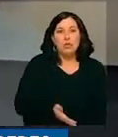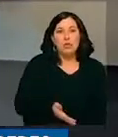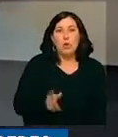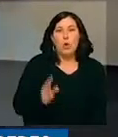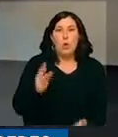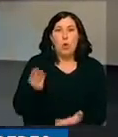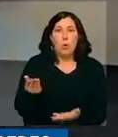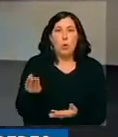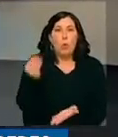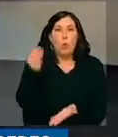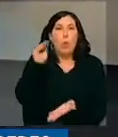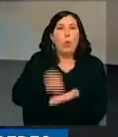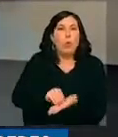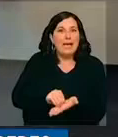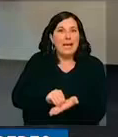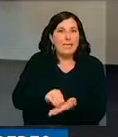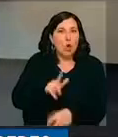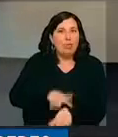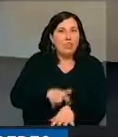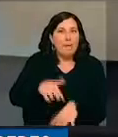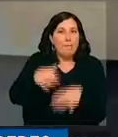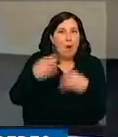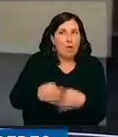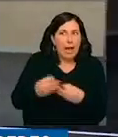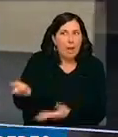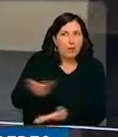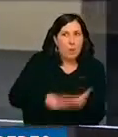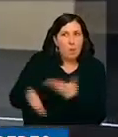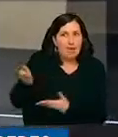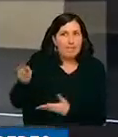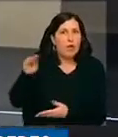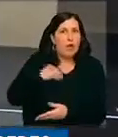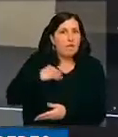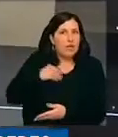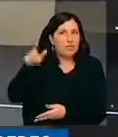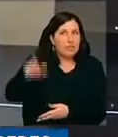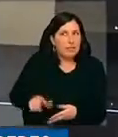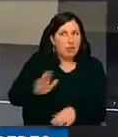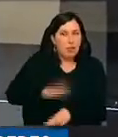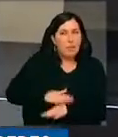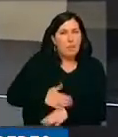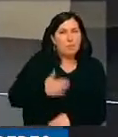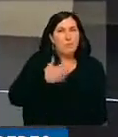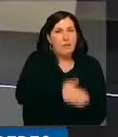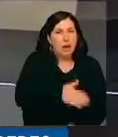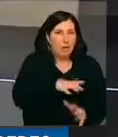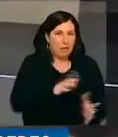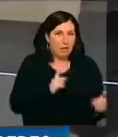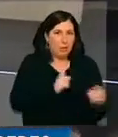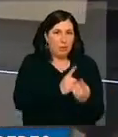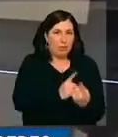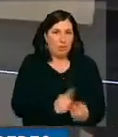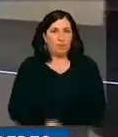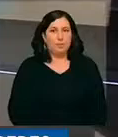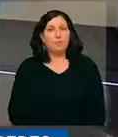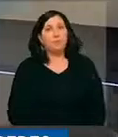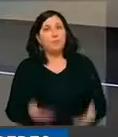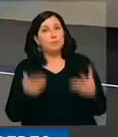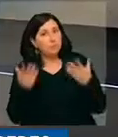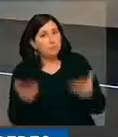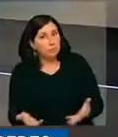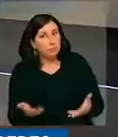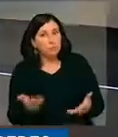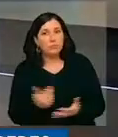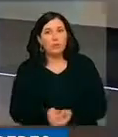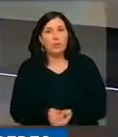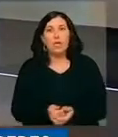compartió ubicación en tiempo real con alguien de su confianza mientras estaba efectuando este encuentro. Y es así que llegamos a